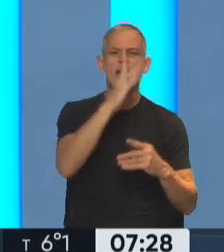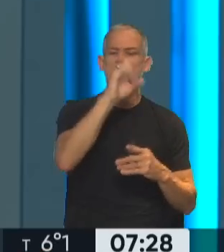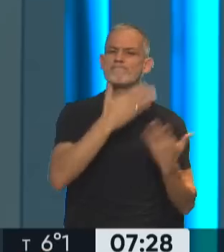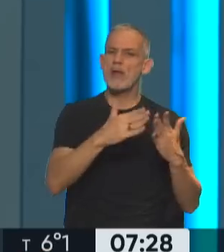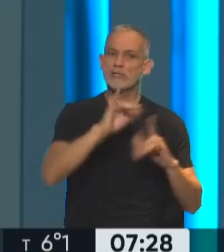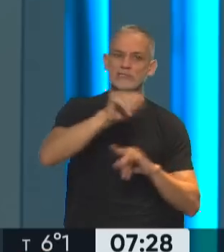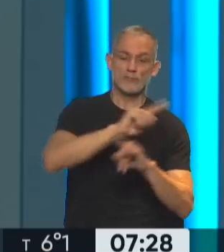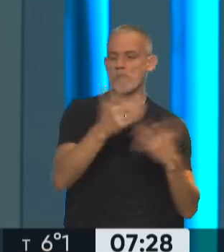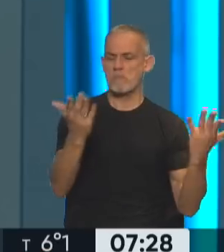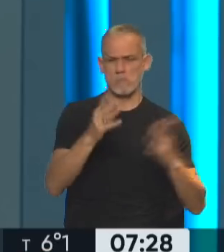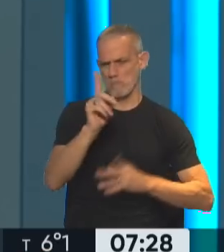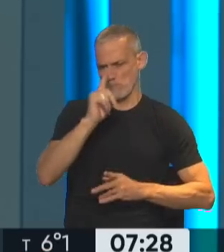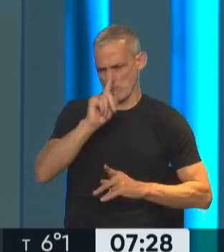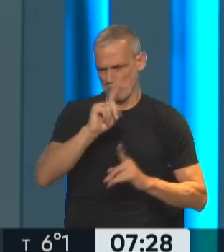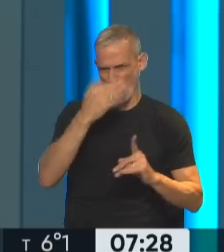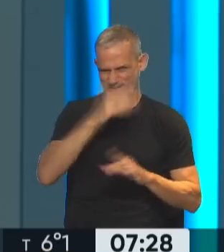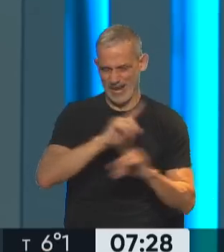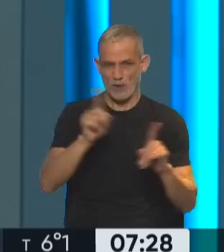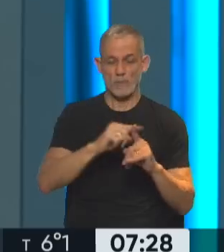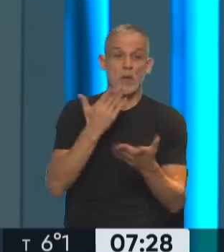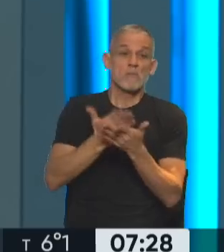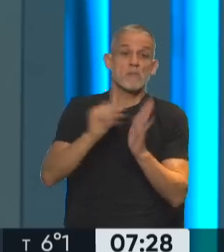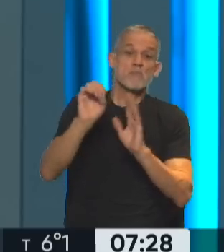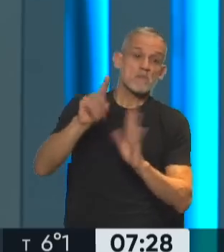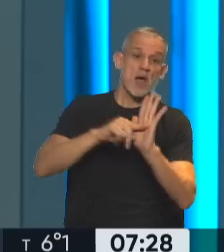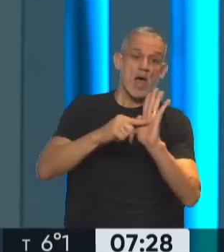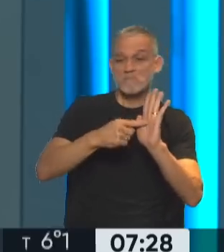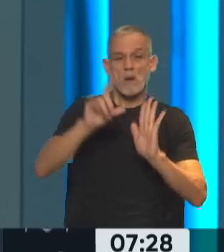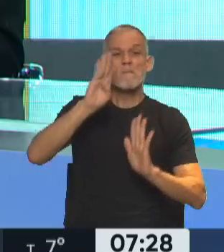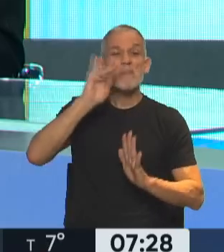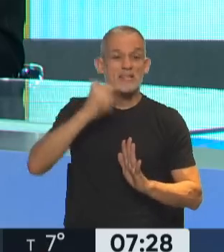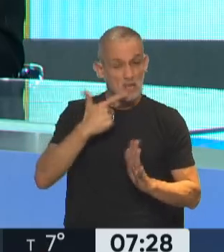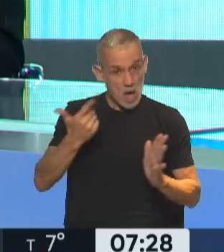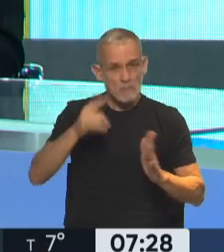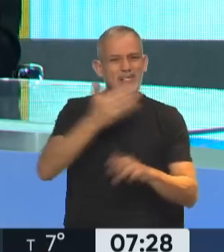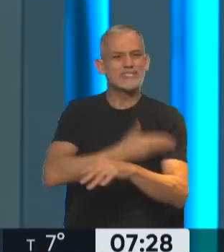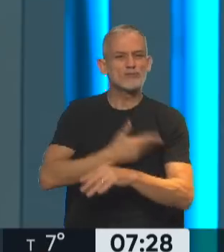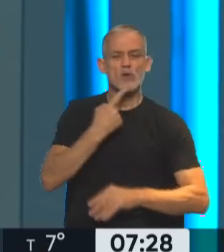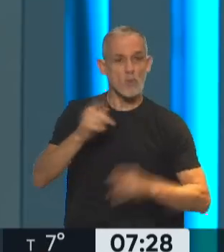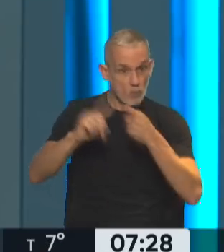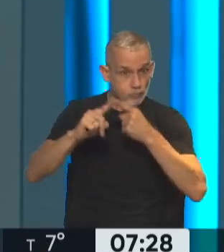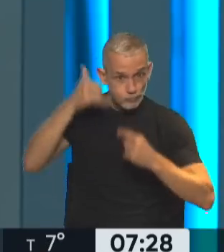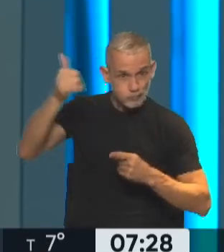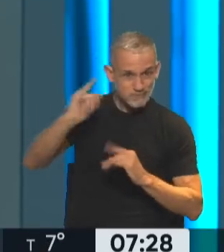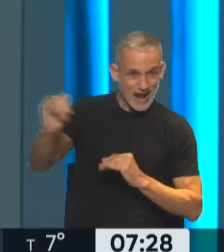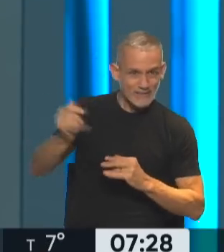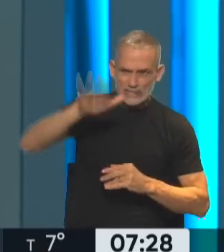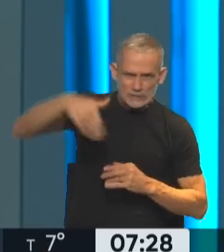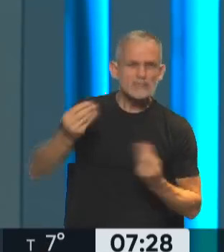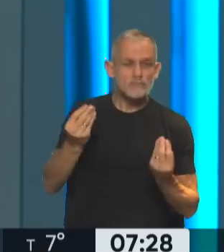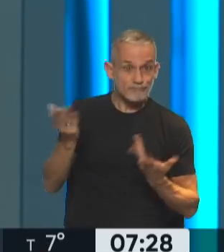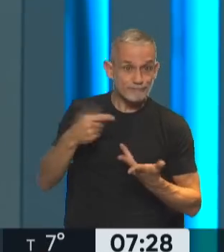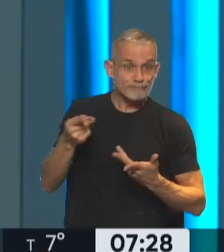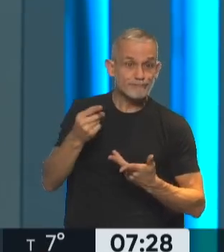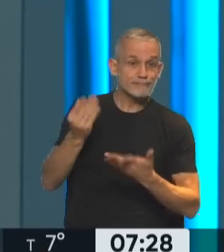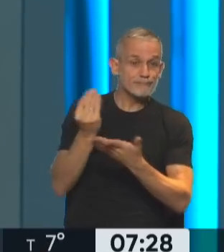pero sin embargo, bueno, aparece la propuesta de Silvina Batakis y además es el propio Daniel Scioli quien se comunica con Silvina Batakis para decirle que, bueno,